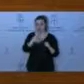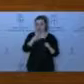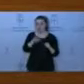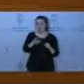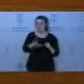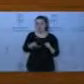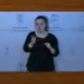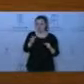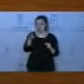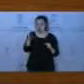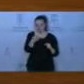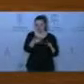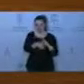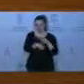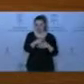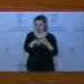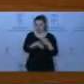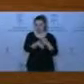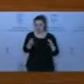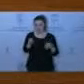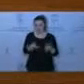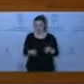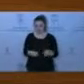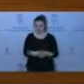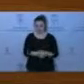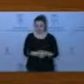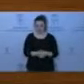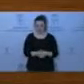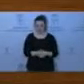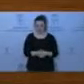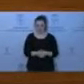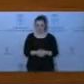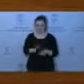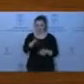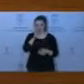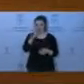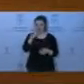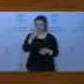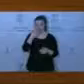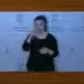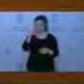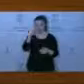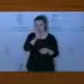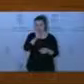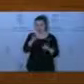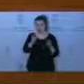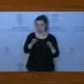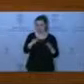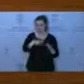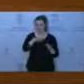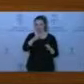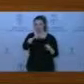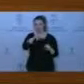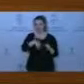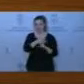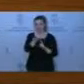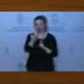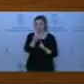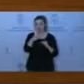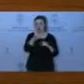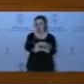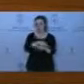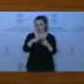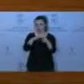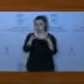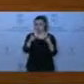más importante, su gestión eficaz o no. Porque conociendo estos resultados, quizá consigamos que el Gobierno de Asturias